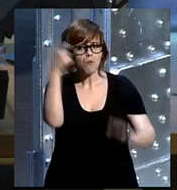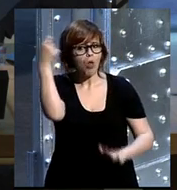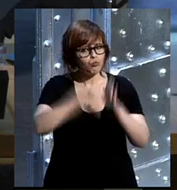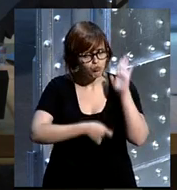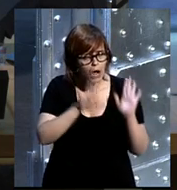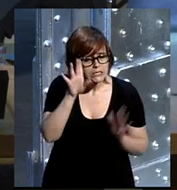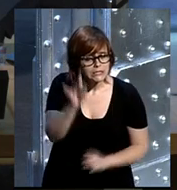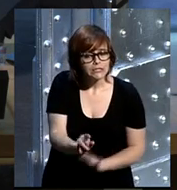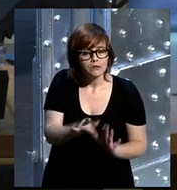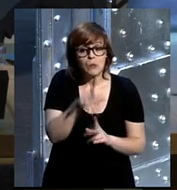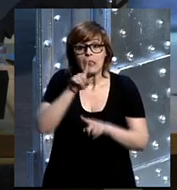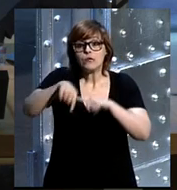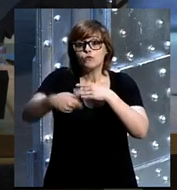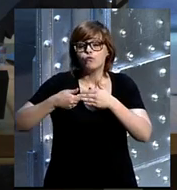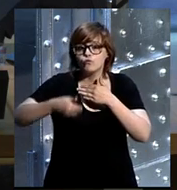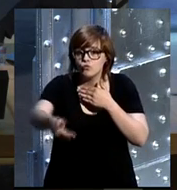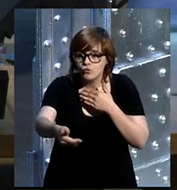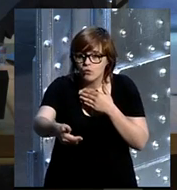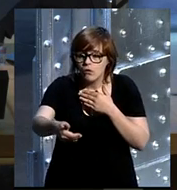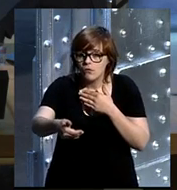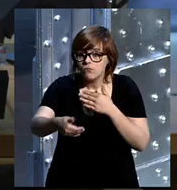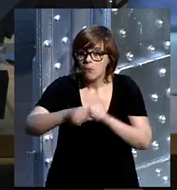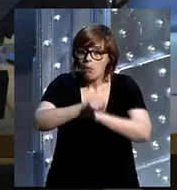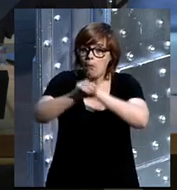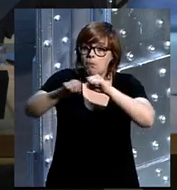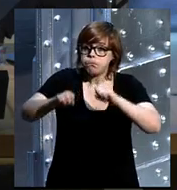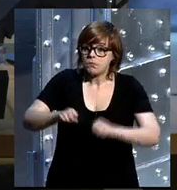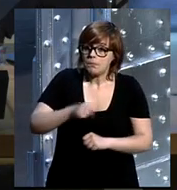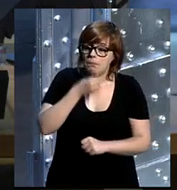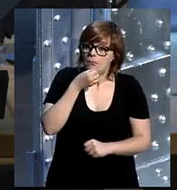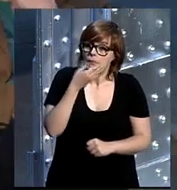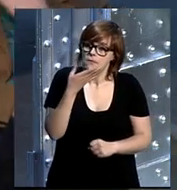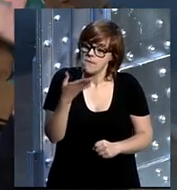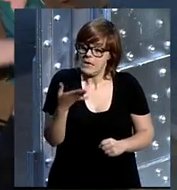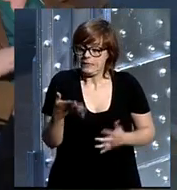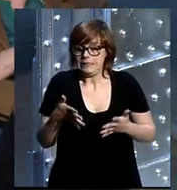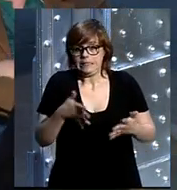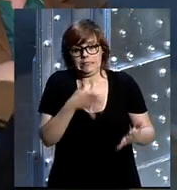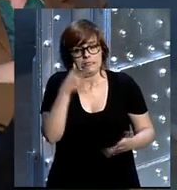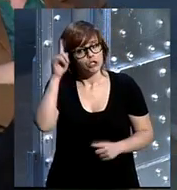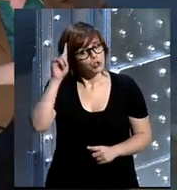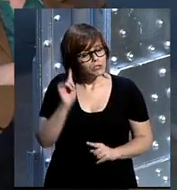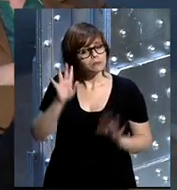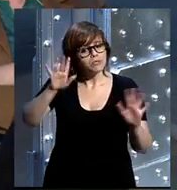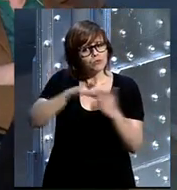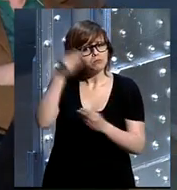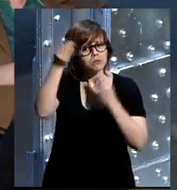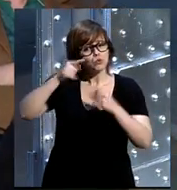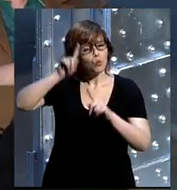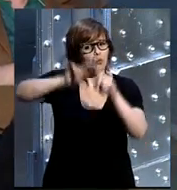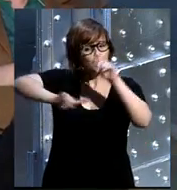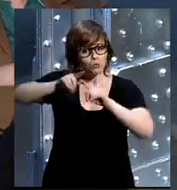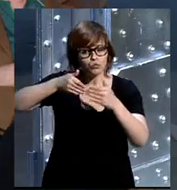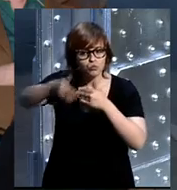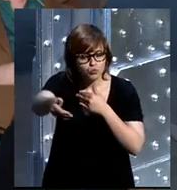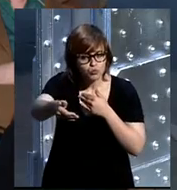tengo dudas que luego eso acabe estando, pero yo creo que el problema que van a tener, y